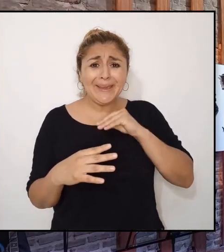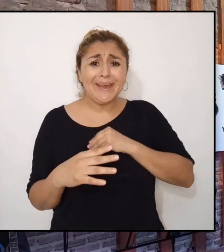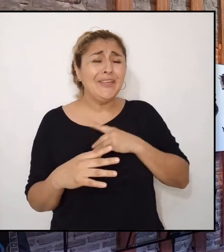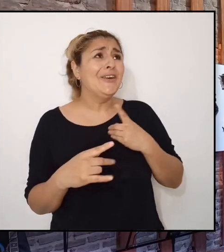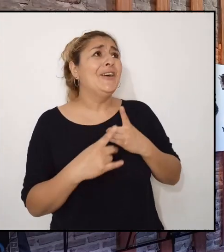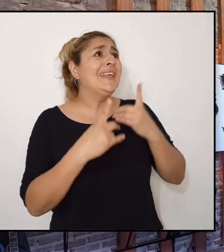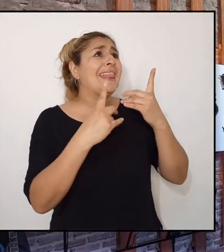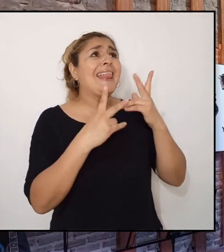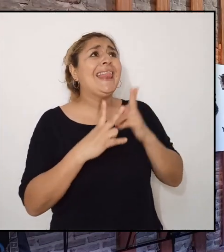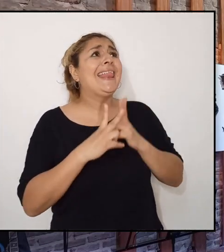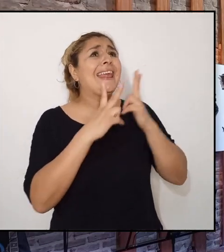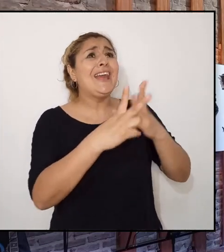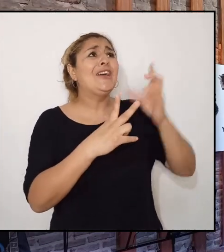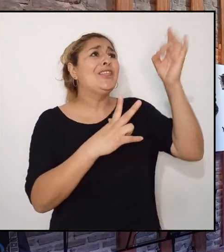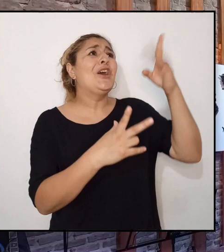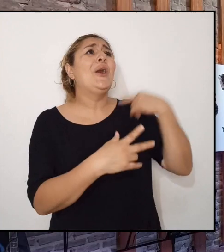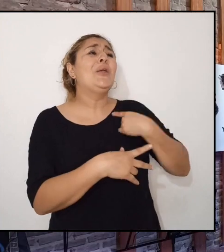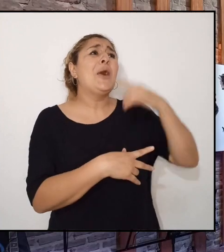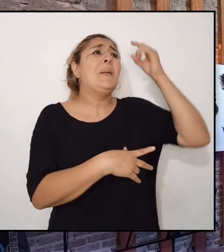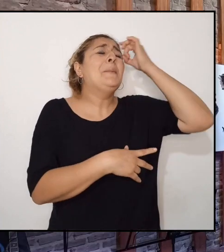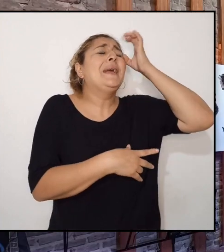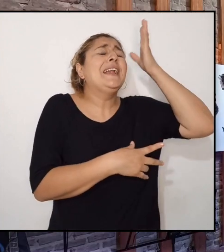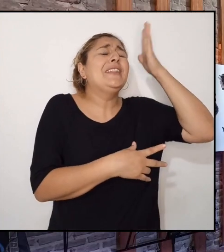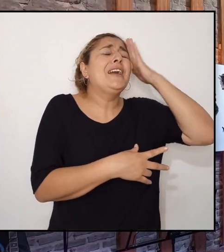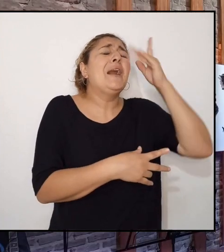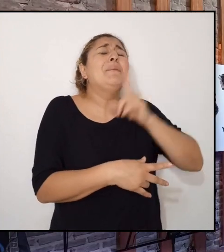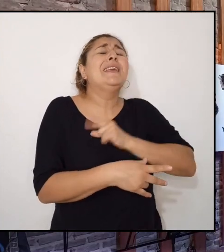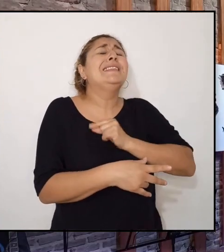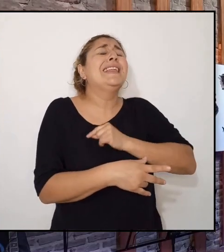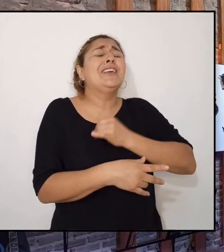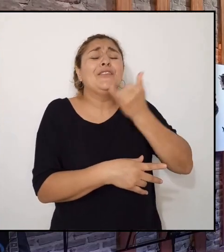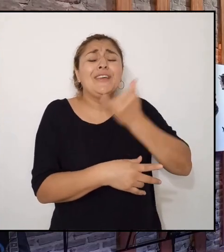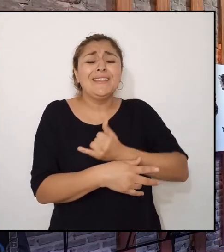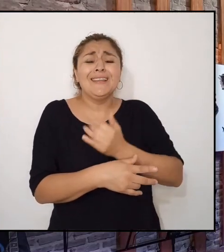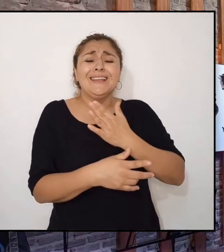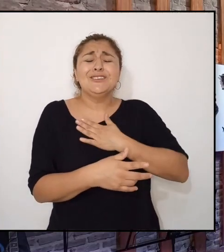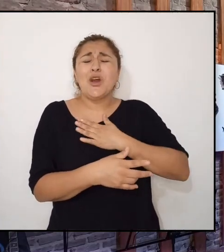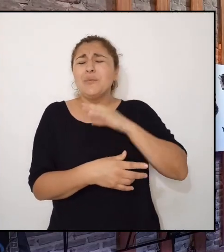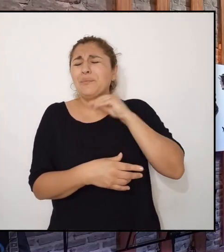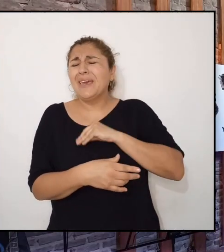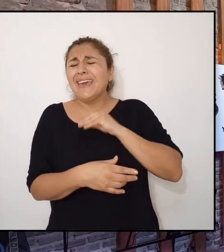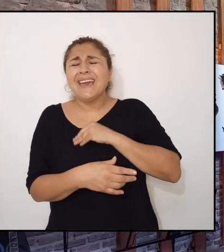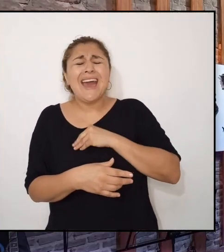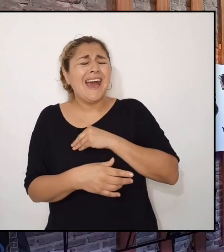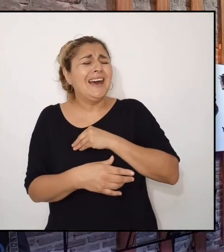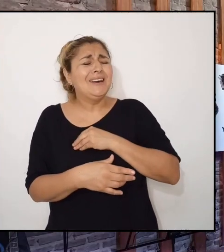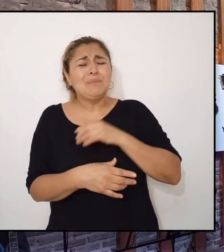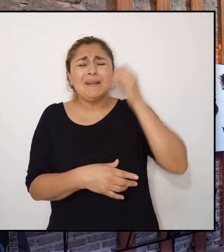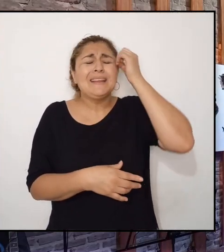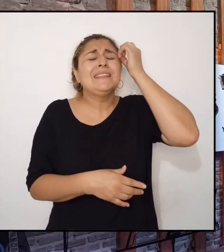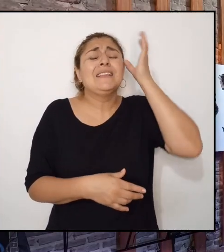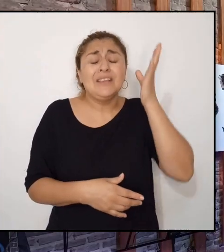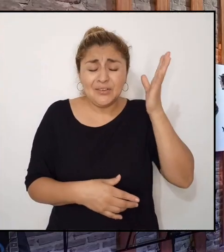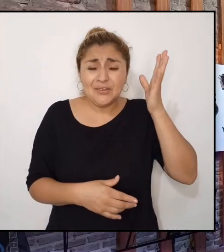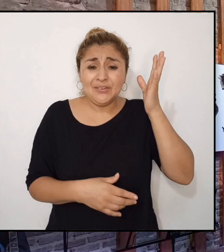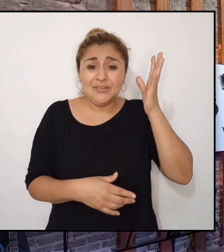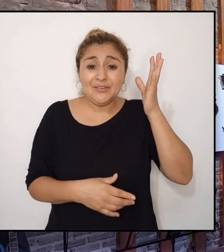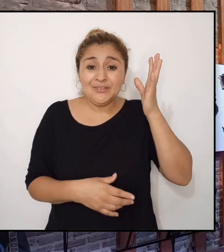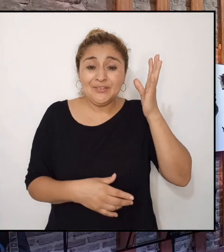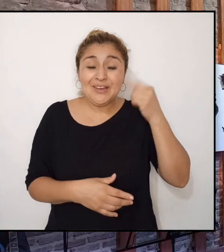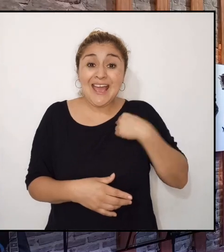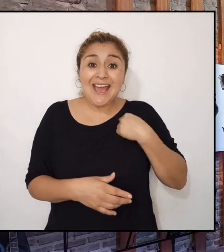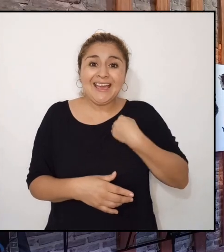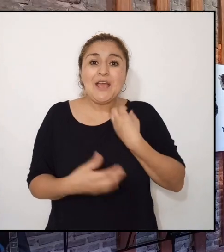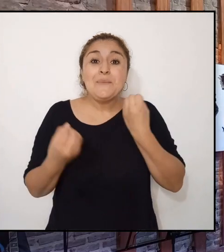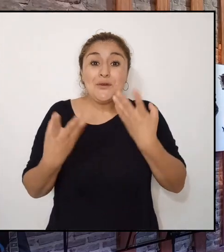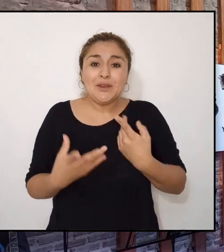ayúdame en mi debilidad. El salmista dijo, estoy maravillado, Dios. Ni siquiera se me ocurre